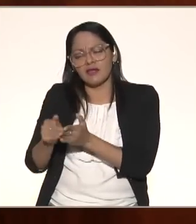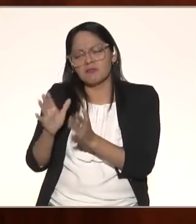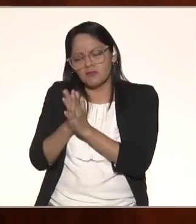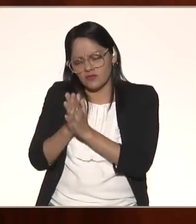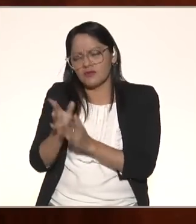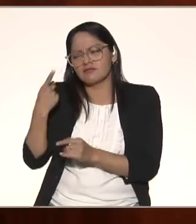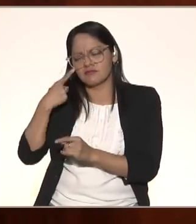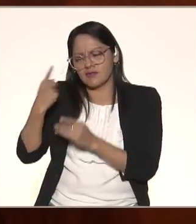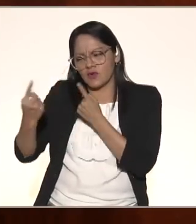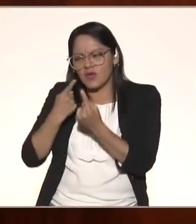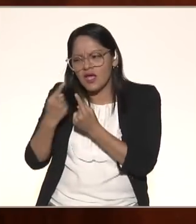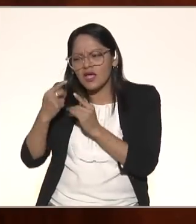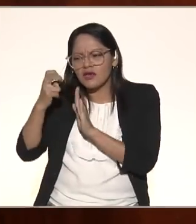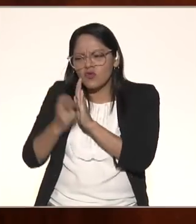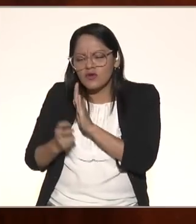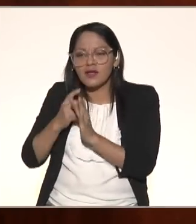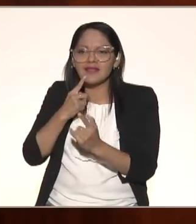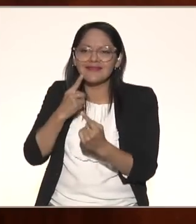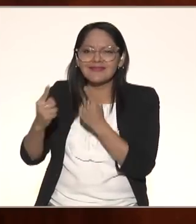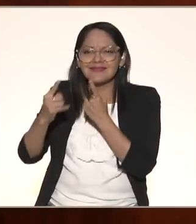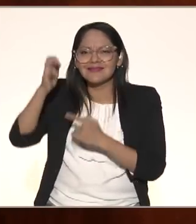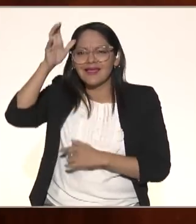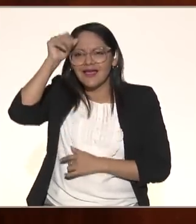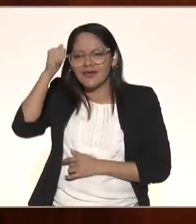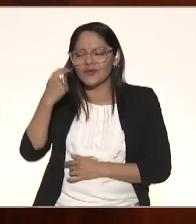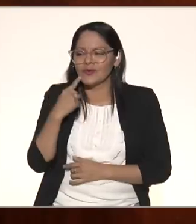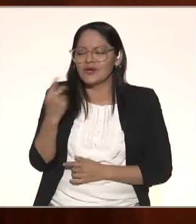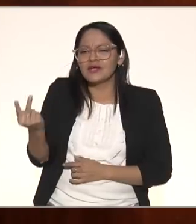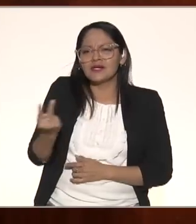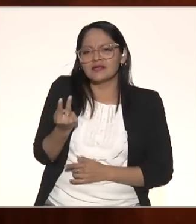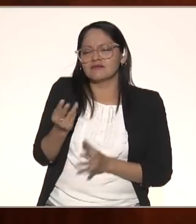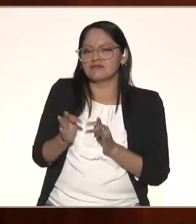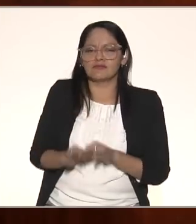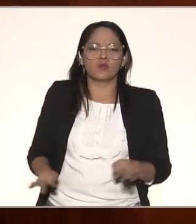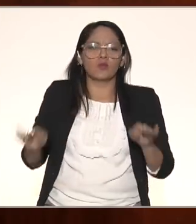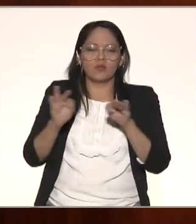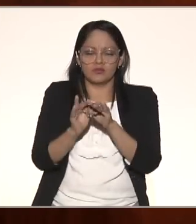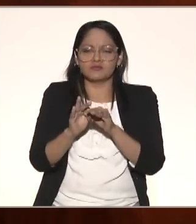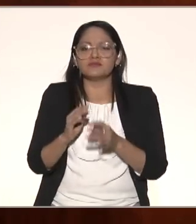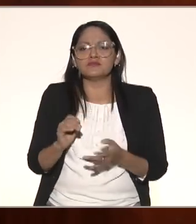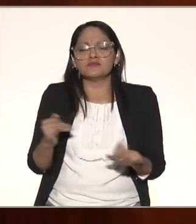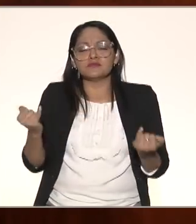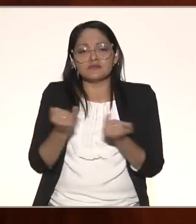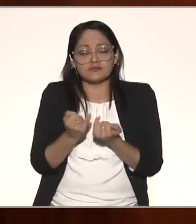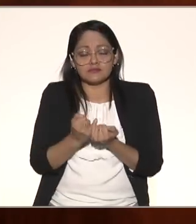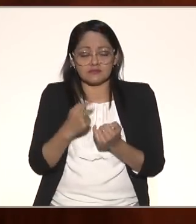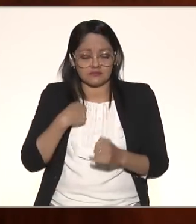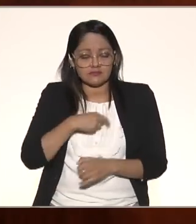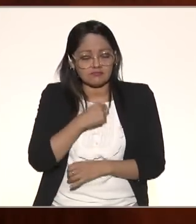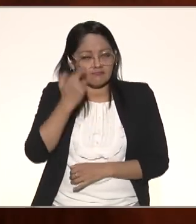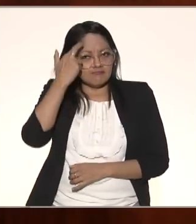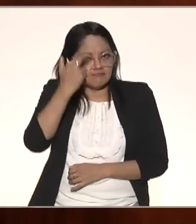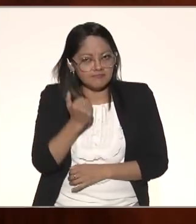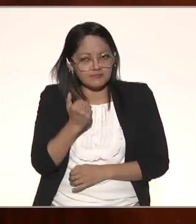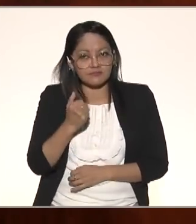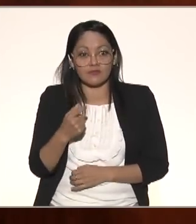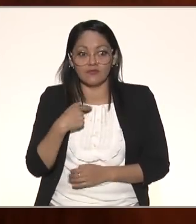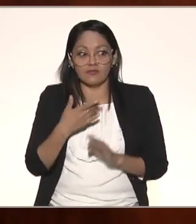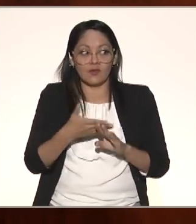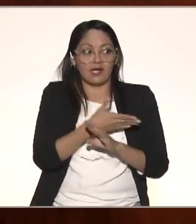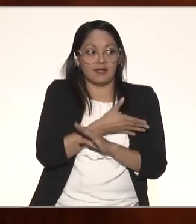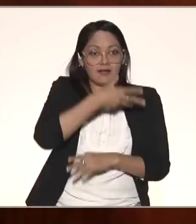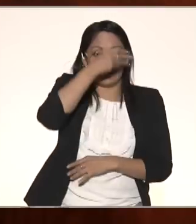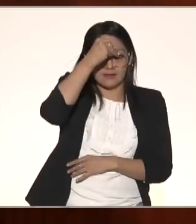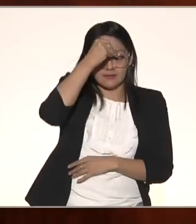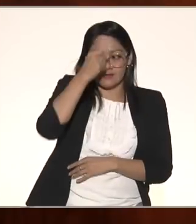podemos hacer esto diferente, o la negociación también es una parte importante. Aceptar que no todos tenemos la misma lección y aprendemos en